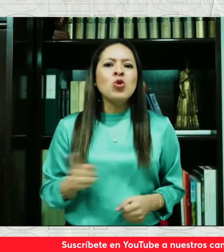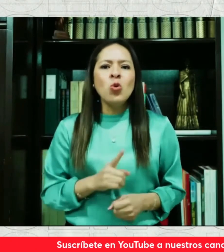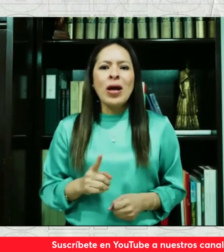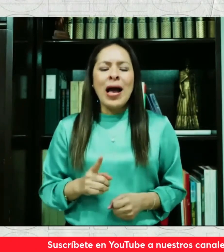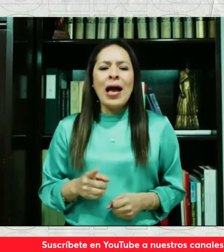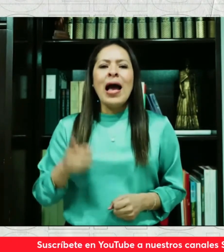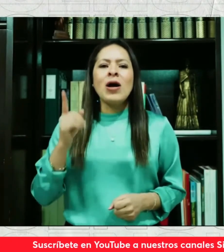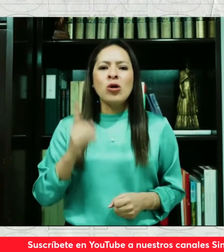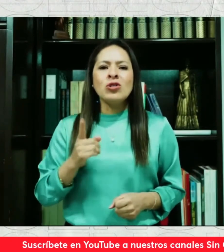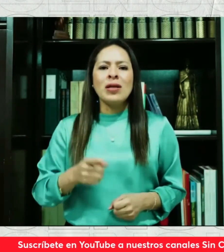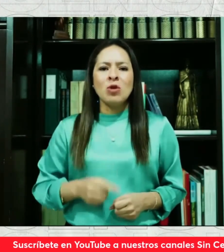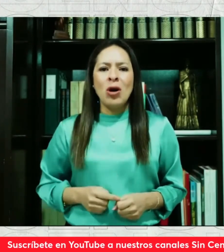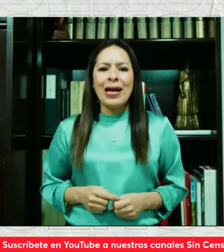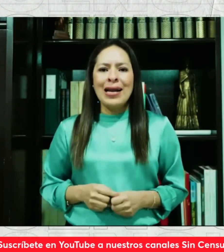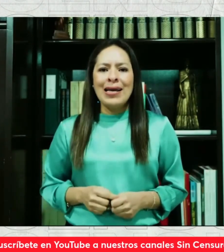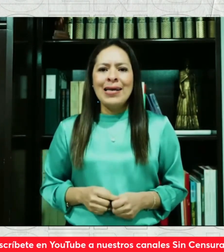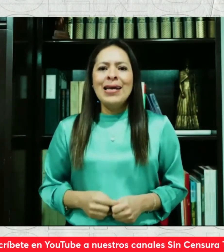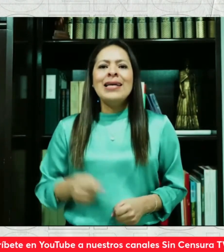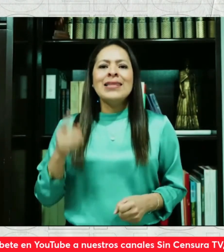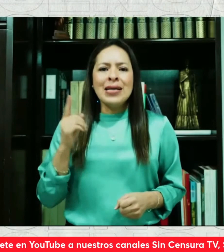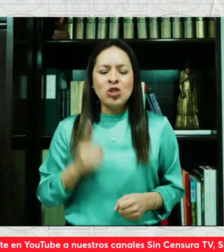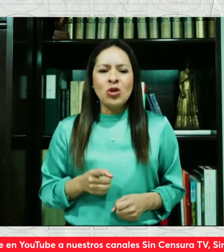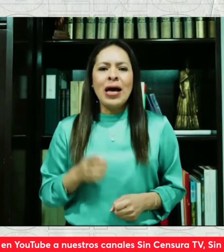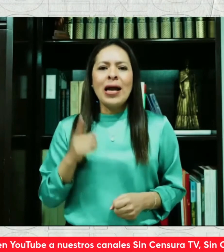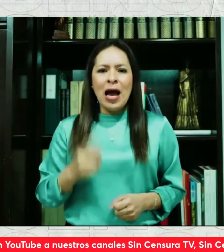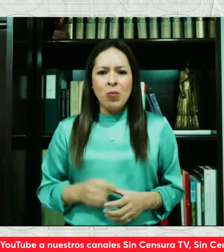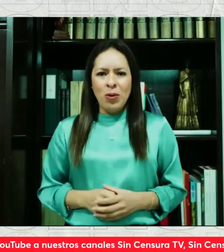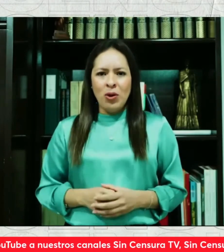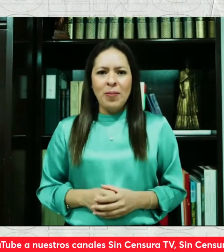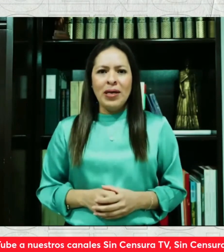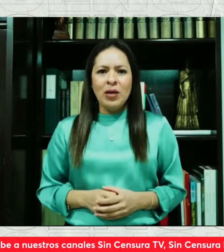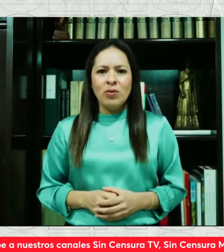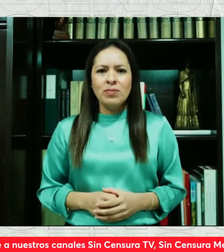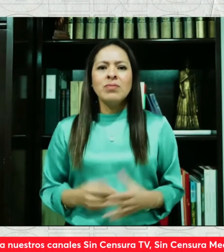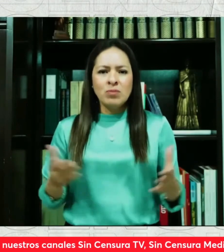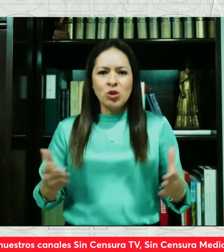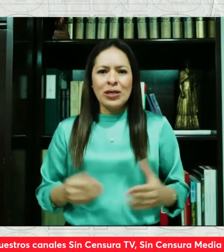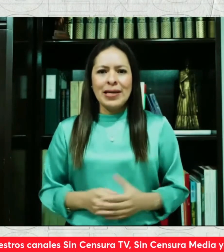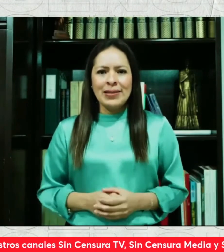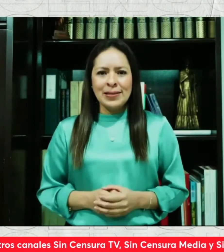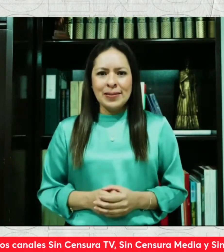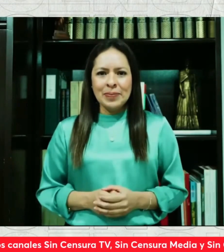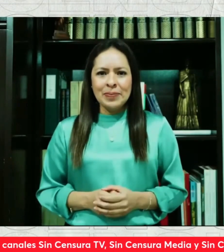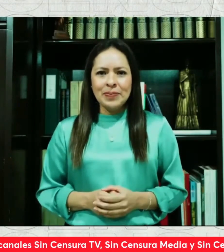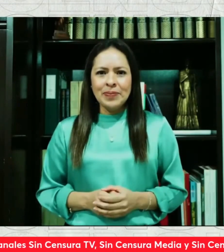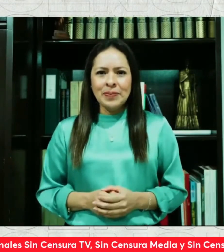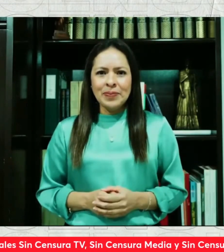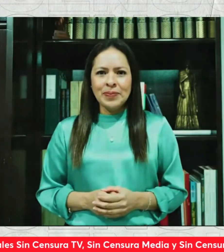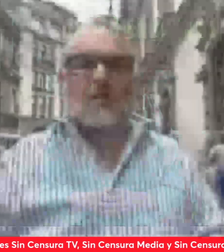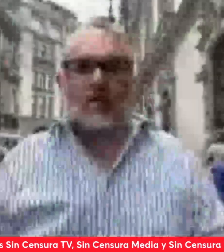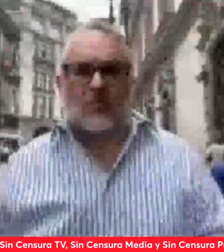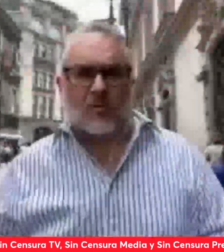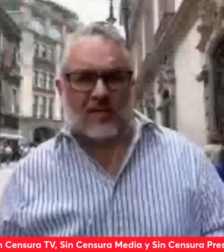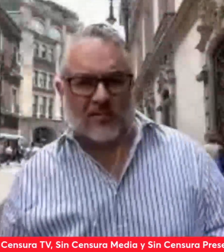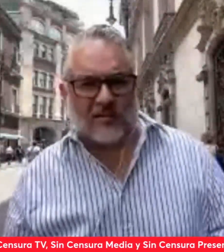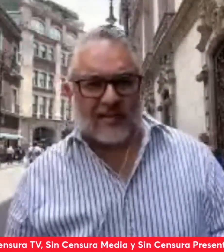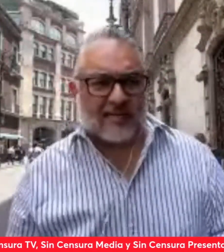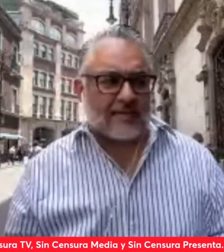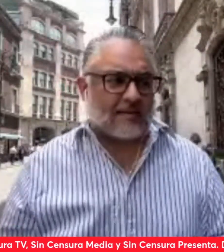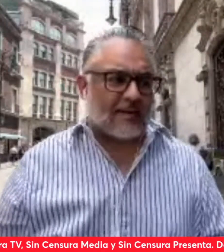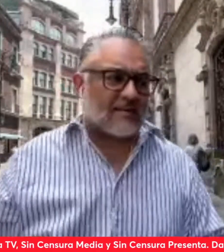esto nunca a costa de violar la ley y traicionar al pueblo de México. Muchas gracias.